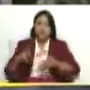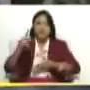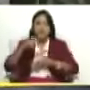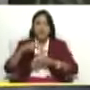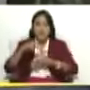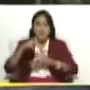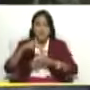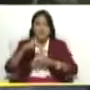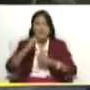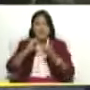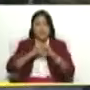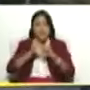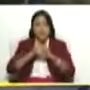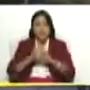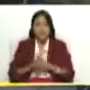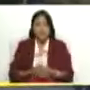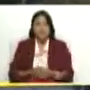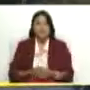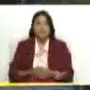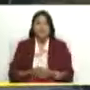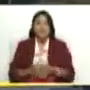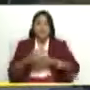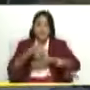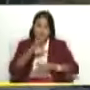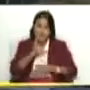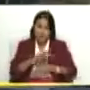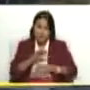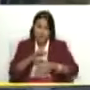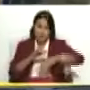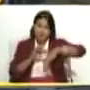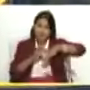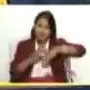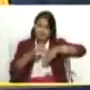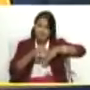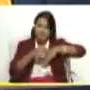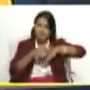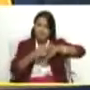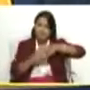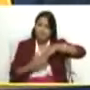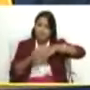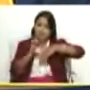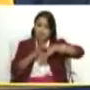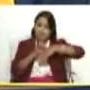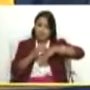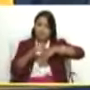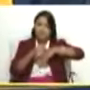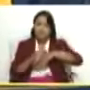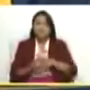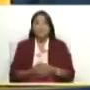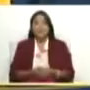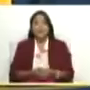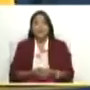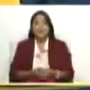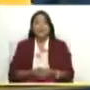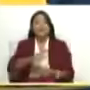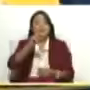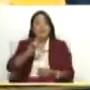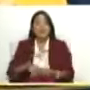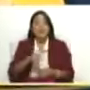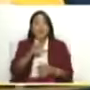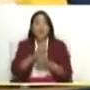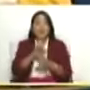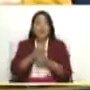evento deportivo en el sur del continente También es importante destacar que la competición en este